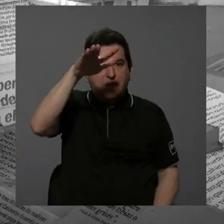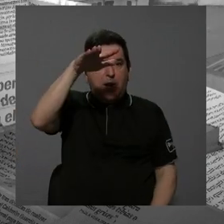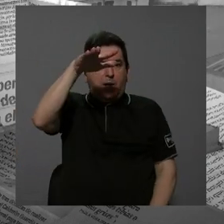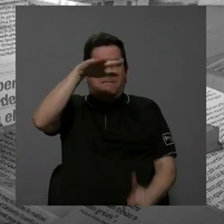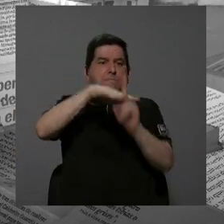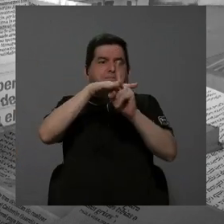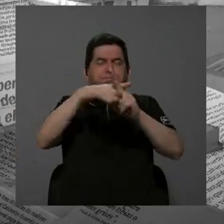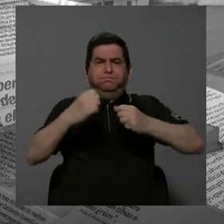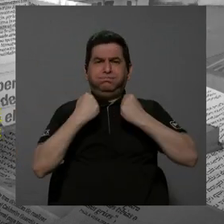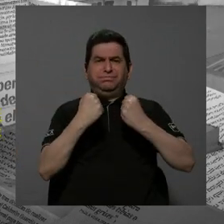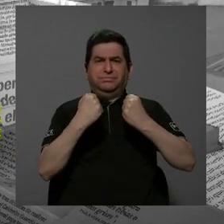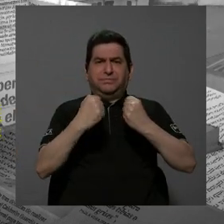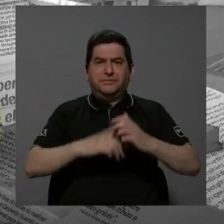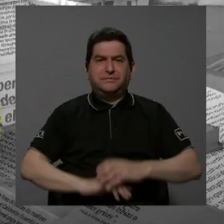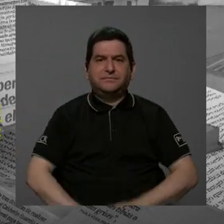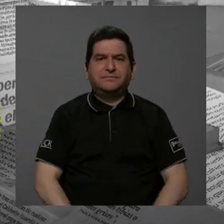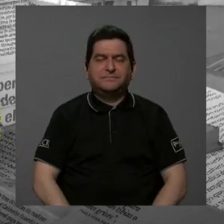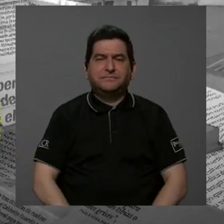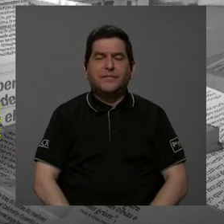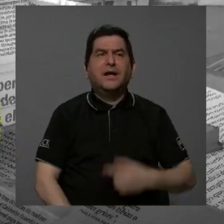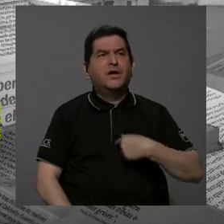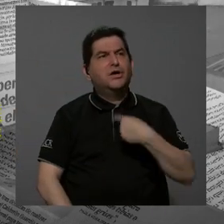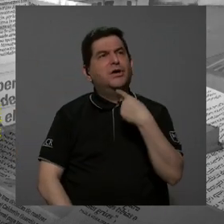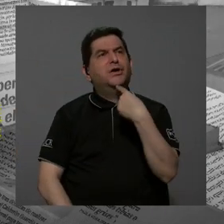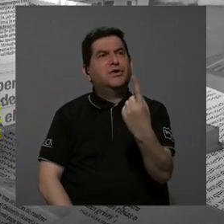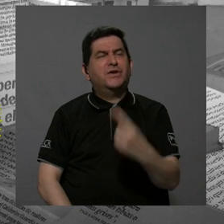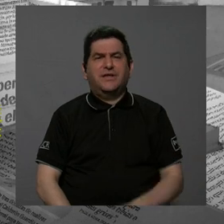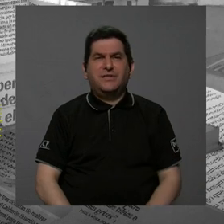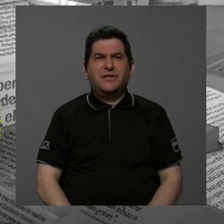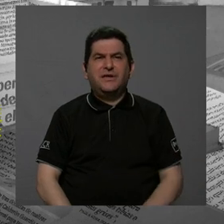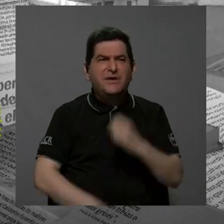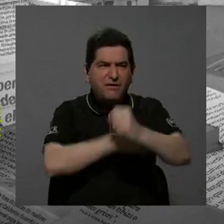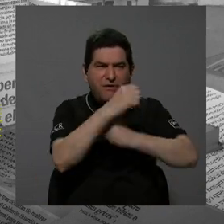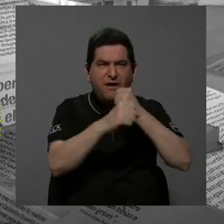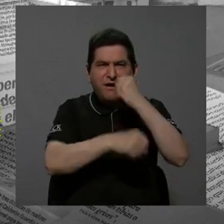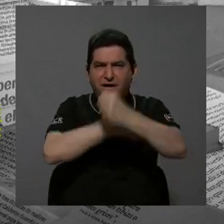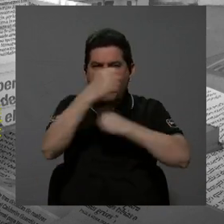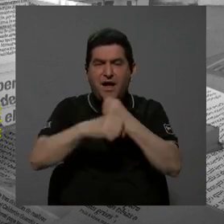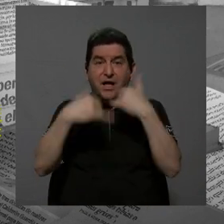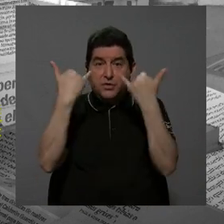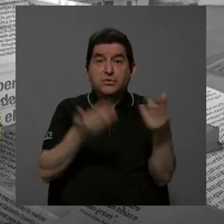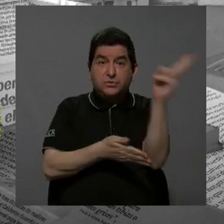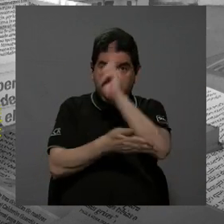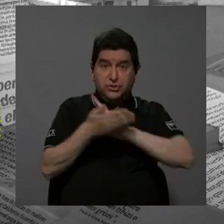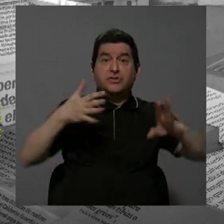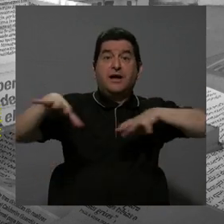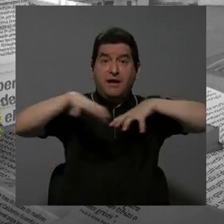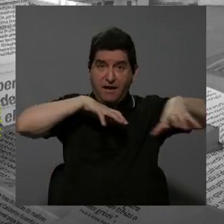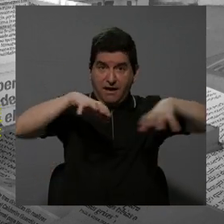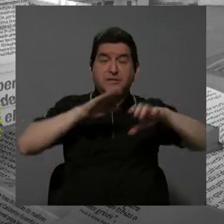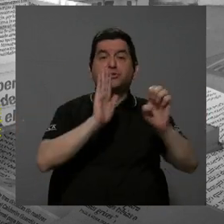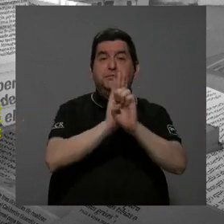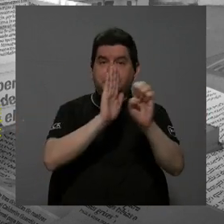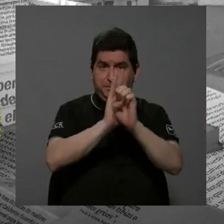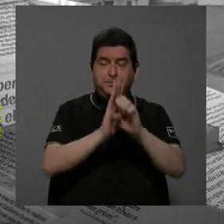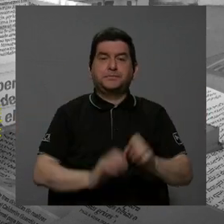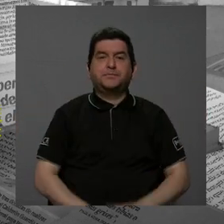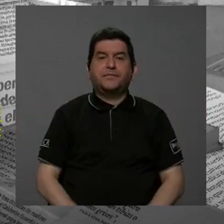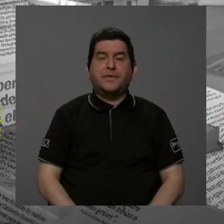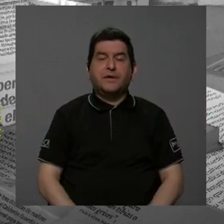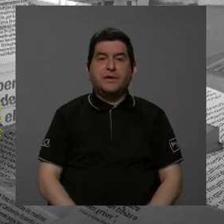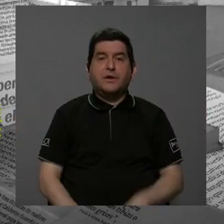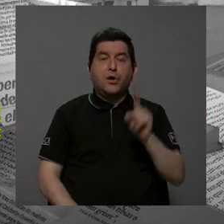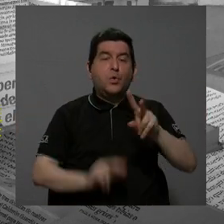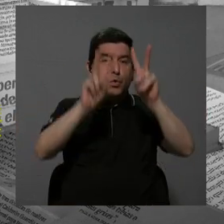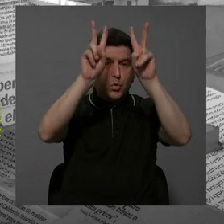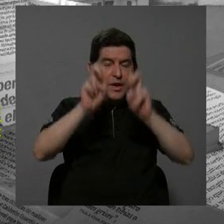totalmente. Y digo que desde hace algunos años, porque ya la universidad había tomado acciones, como por ejemplo, realizar